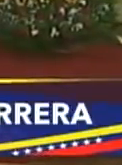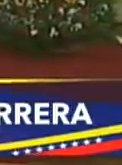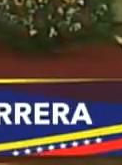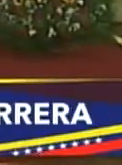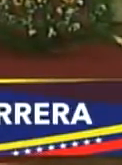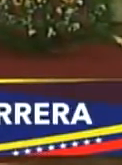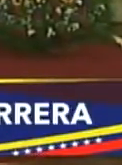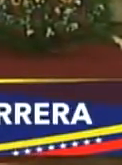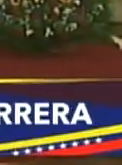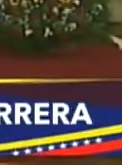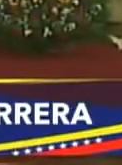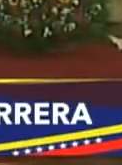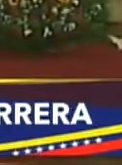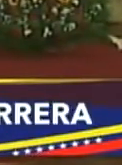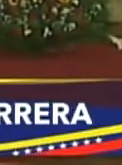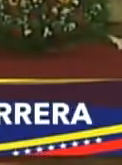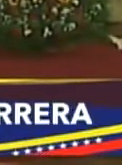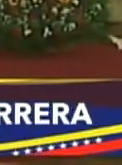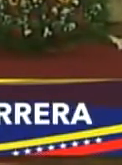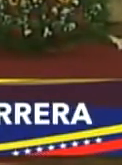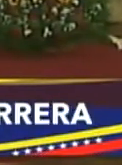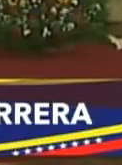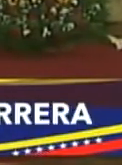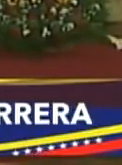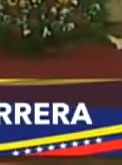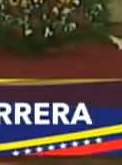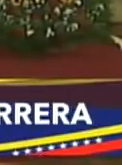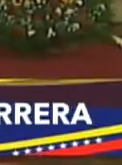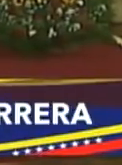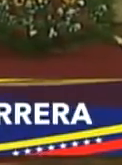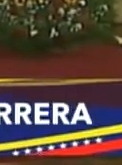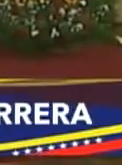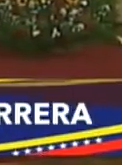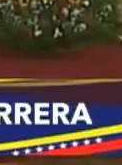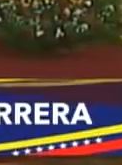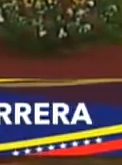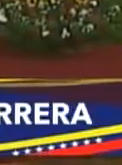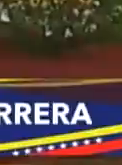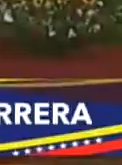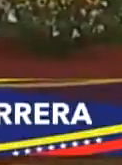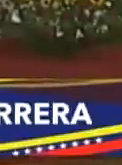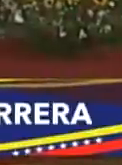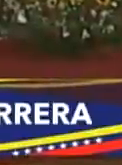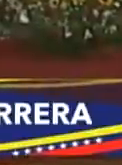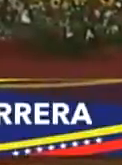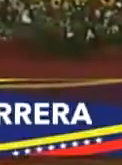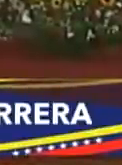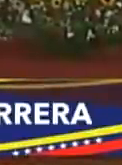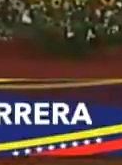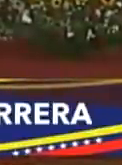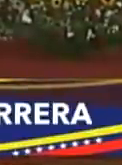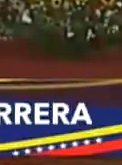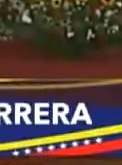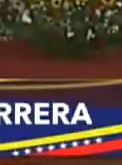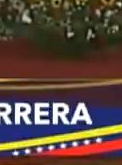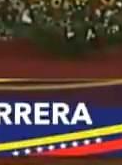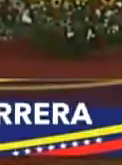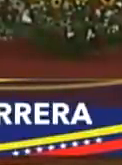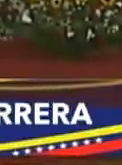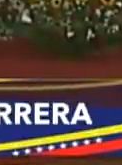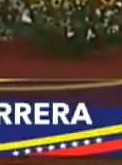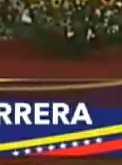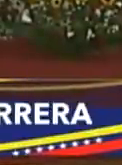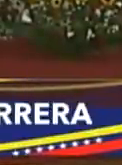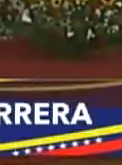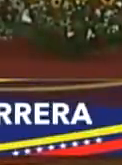Moros, presidente constitucional de la República Bolivariana de Venezuela. Ciudadana doctora Cilia Flores de Maduro,